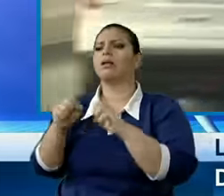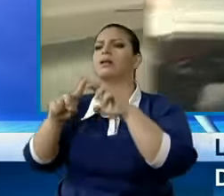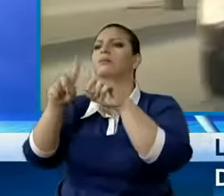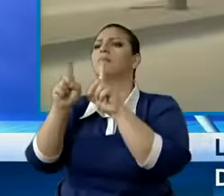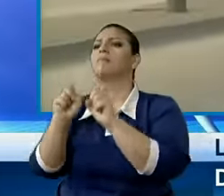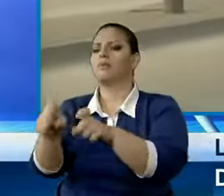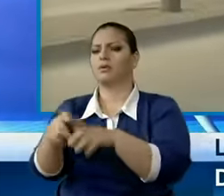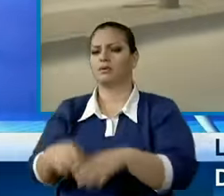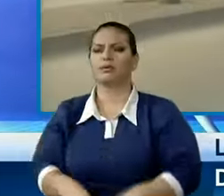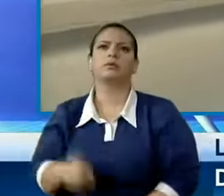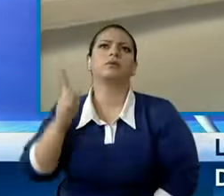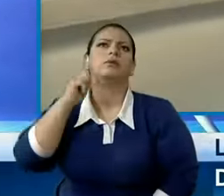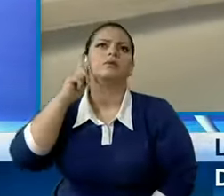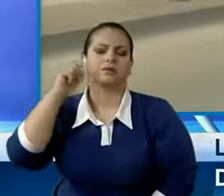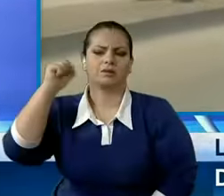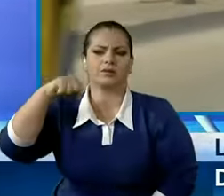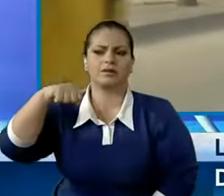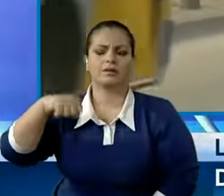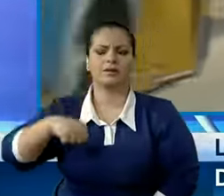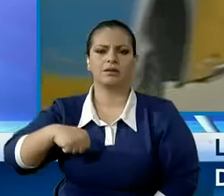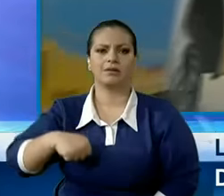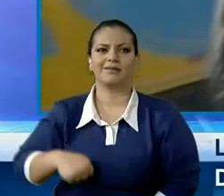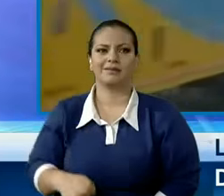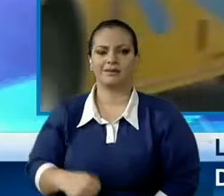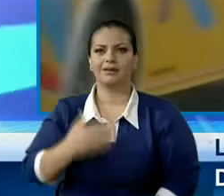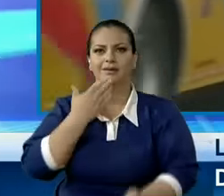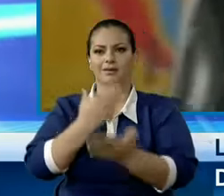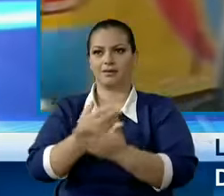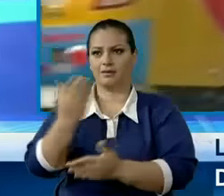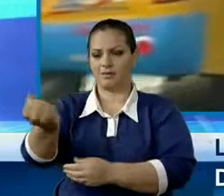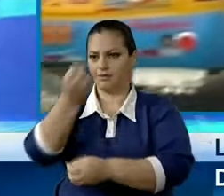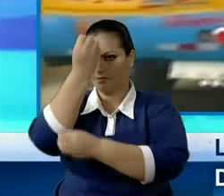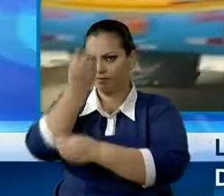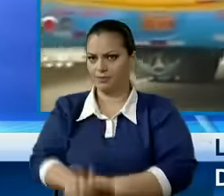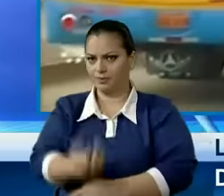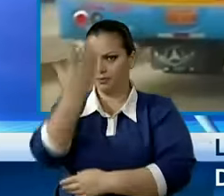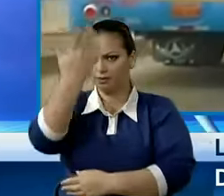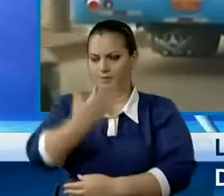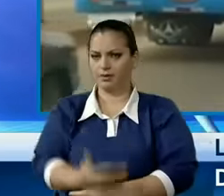Ahora sí, Hugo, lo está escuchando. Cómo no, muchas gracias, Luxiola. General, buenos días, un gusto saludarlo.